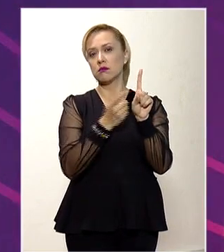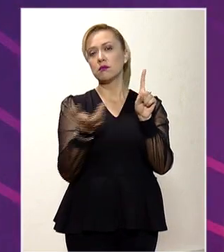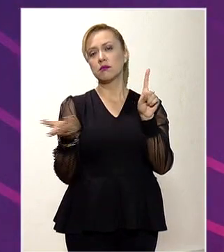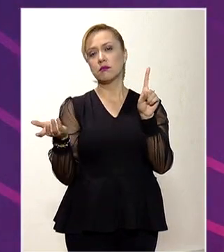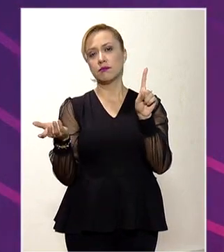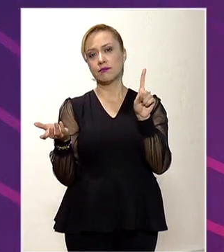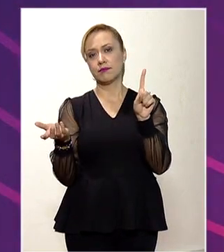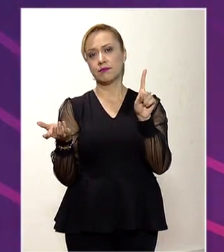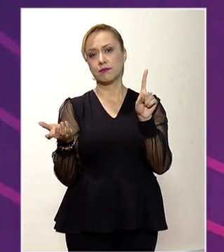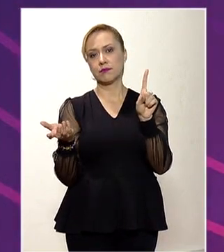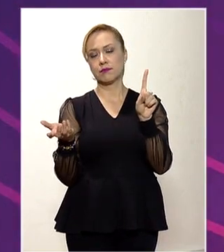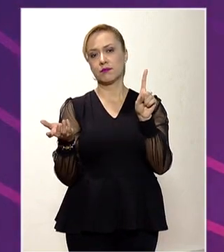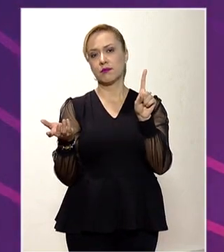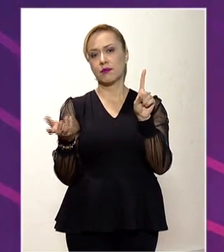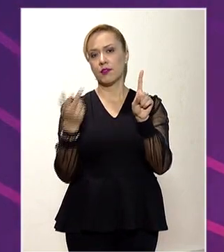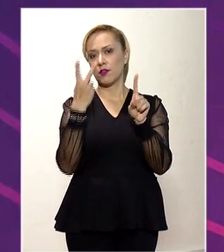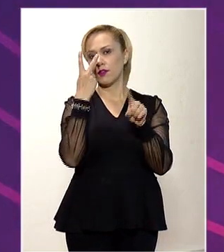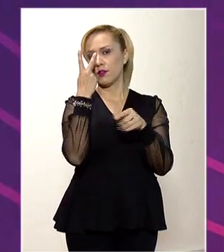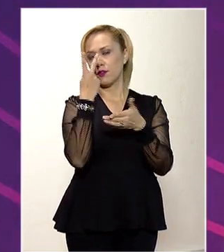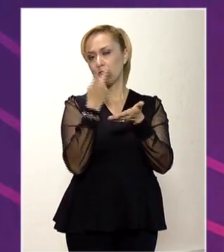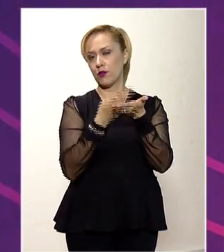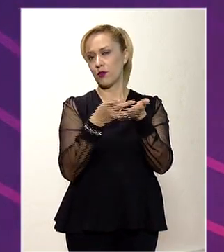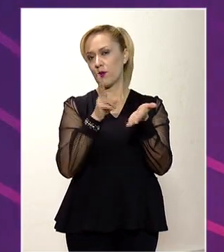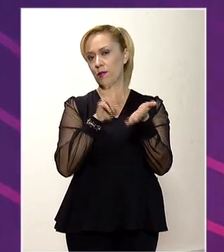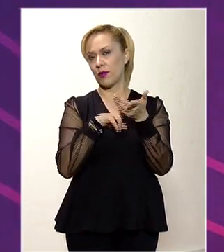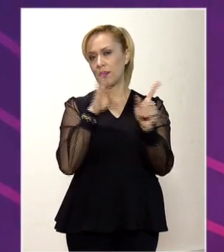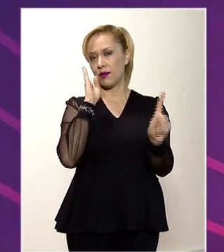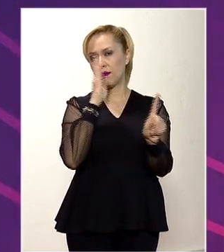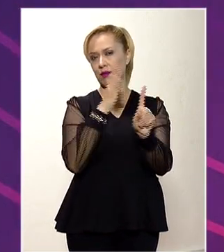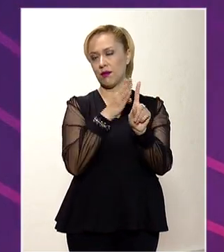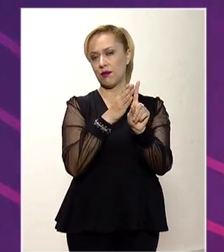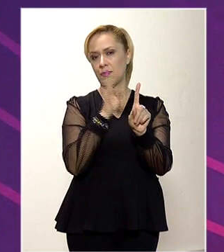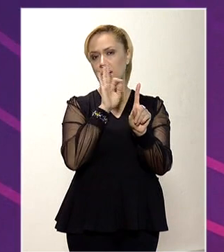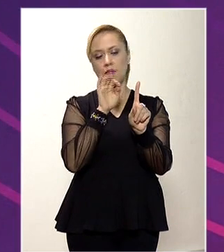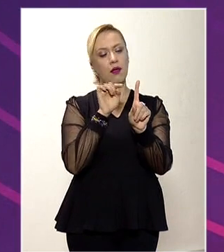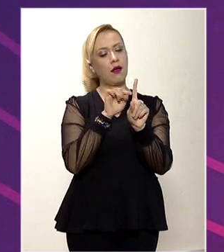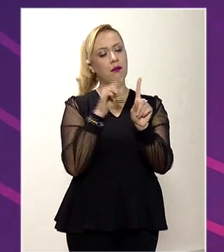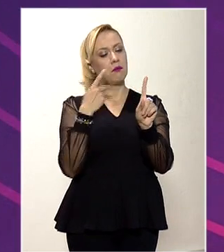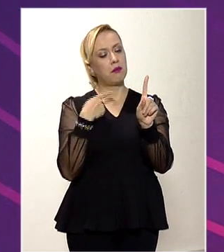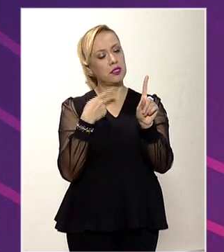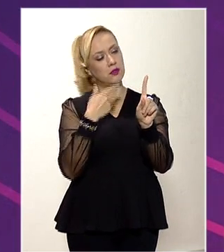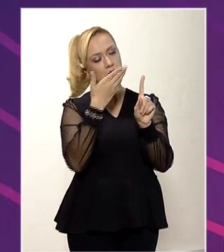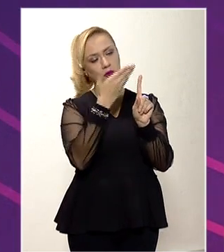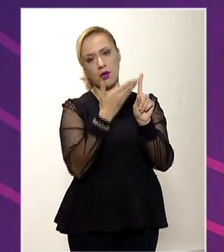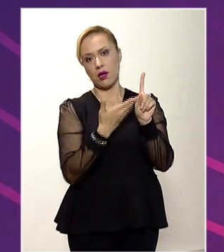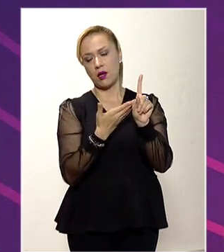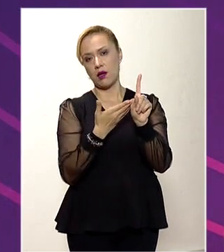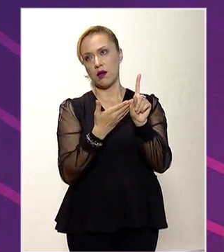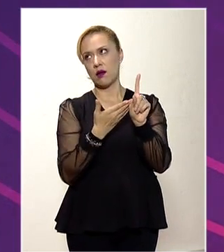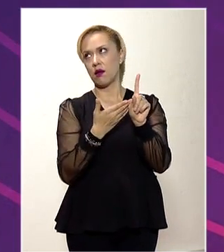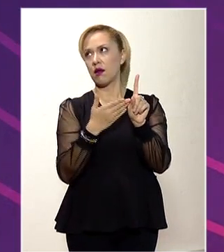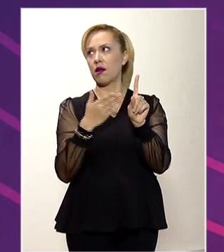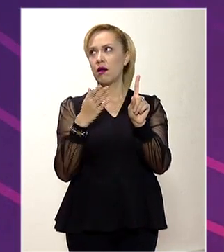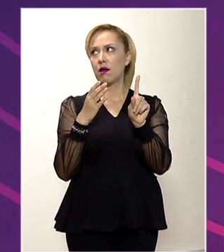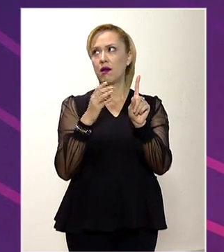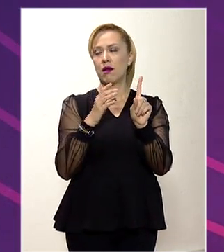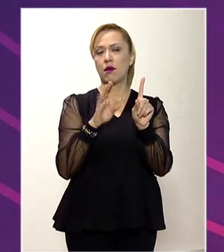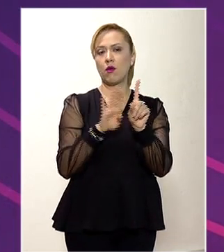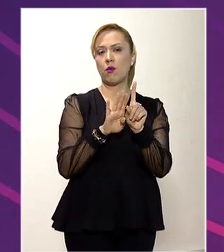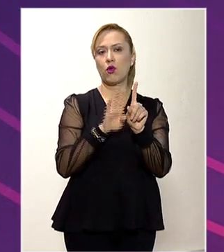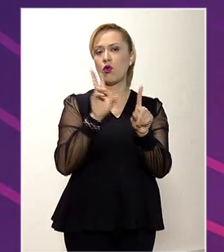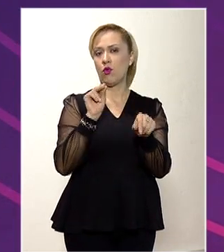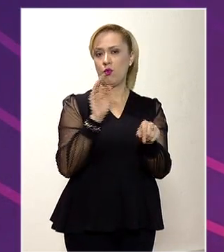tiene una doble finalidad, digamos, es como tal a una persona en concreto, dejarla fuera de la protección de la ley, pero